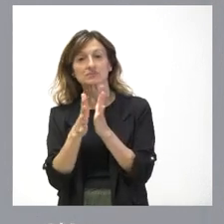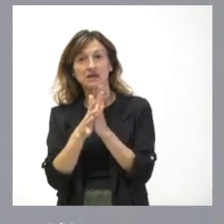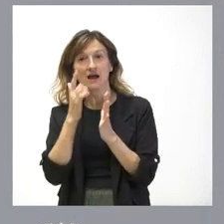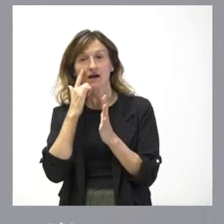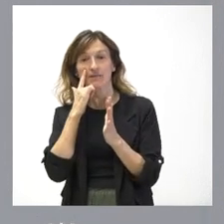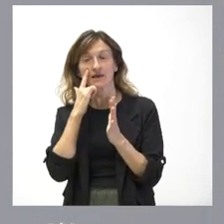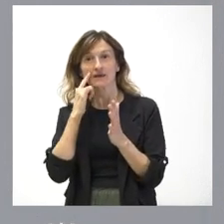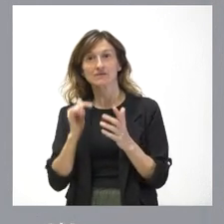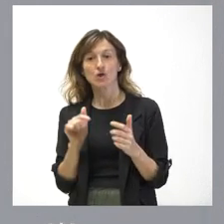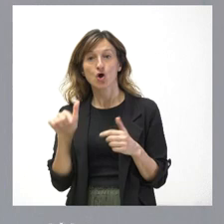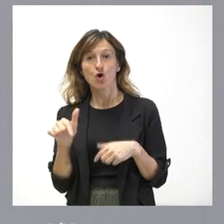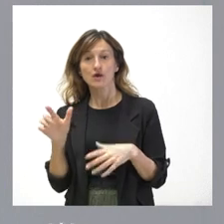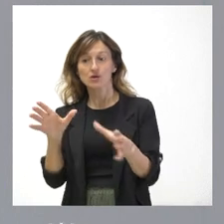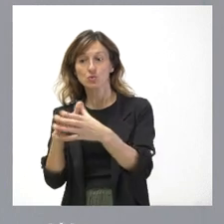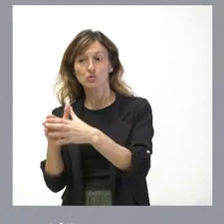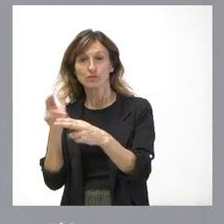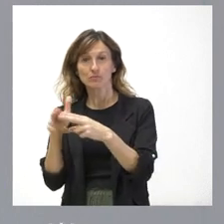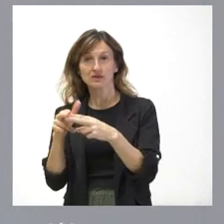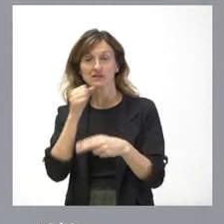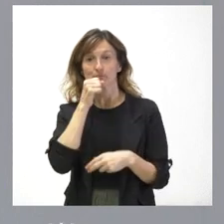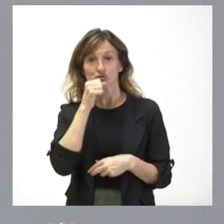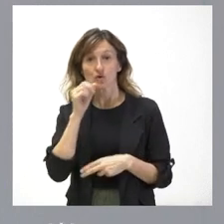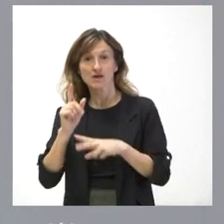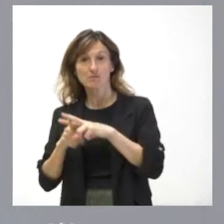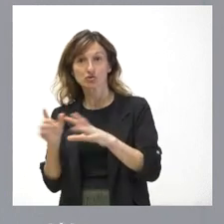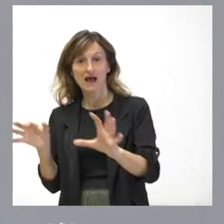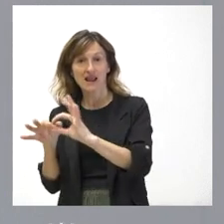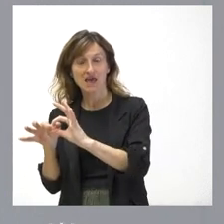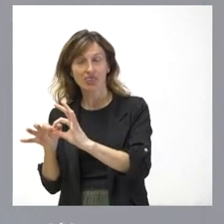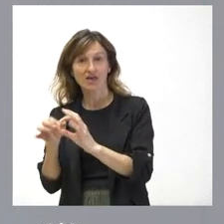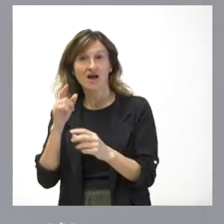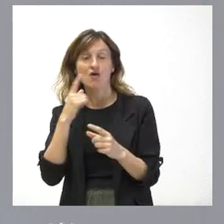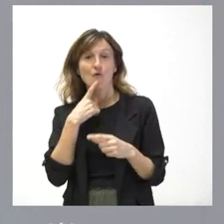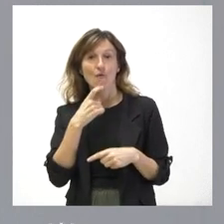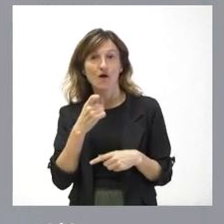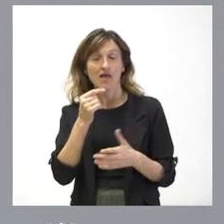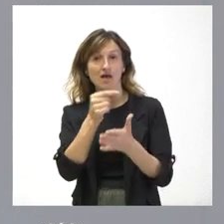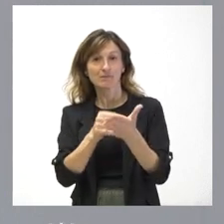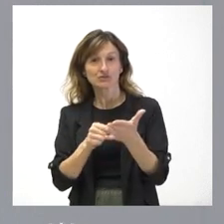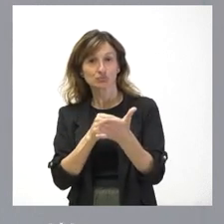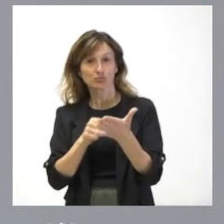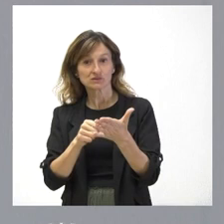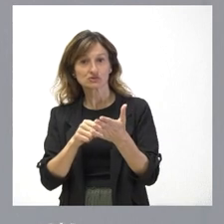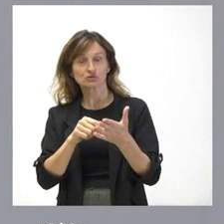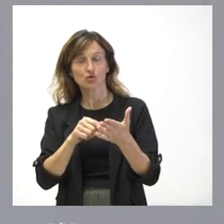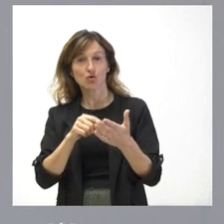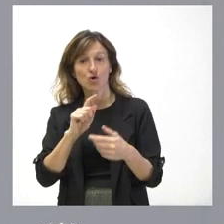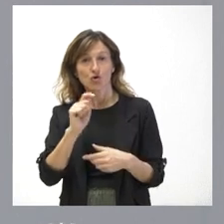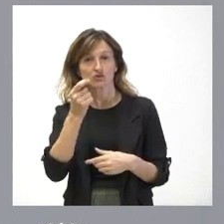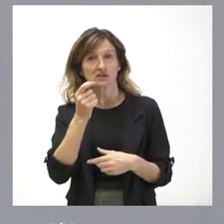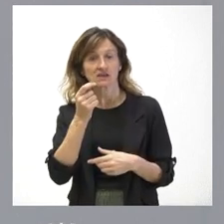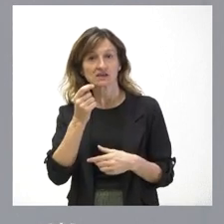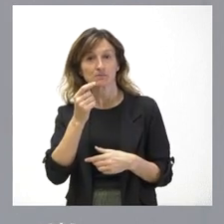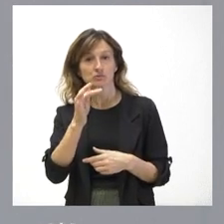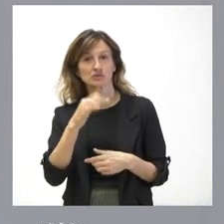que se produce hoy entre psoe y vox pues no impide que podamos llevar a cabo iniciativas positivas para el